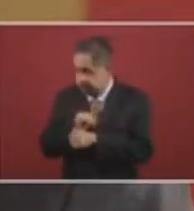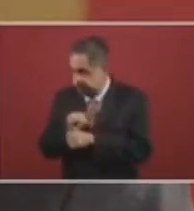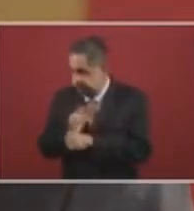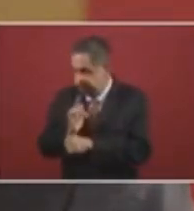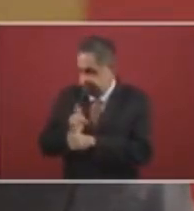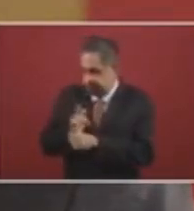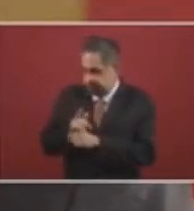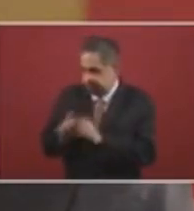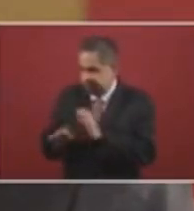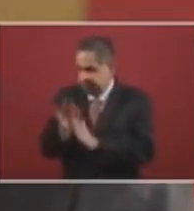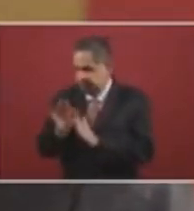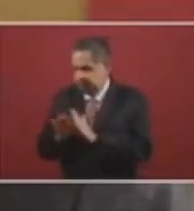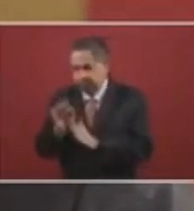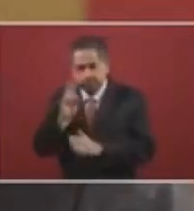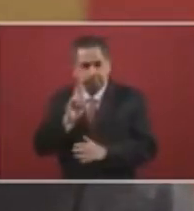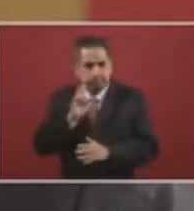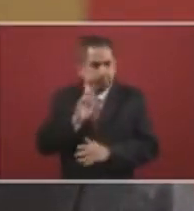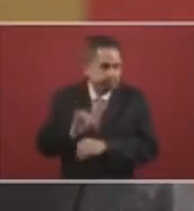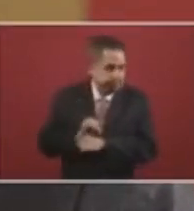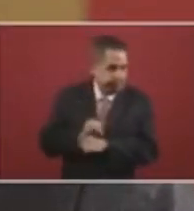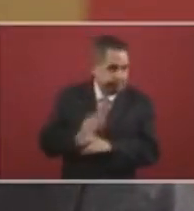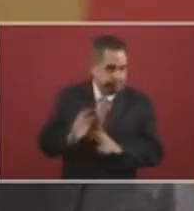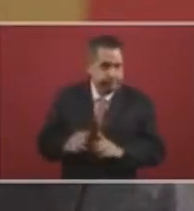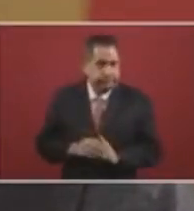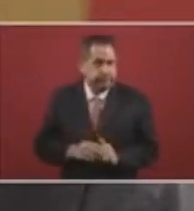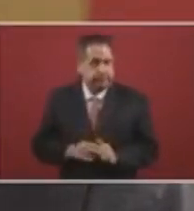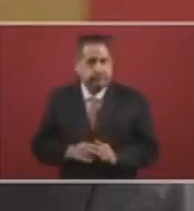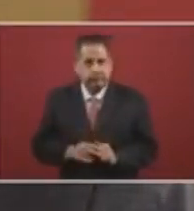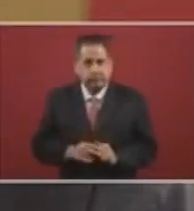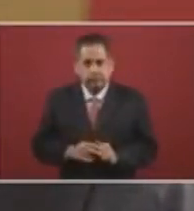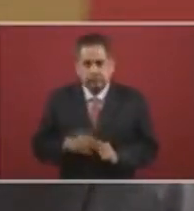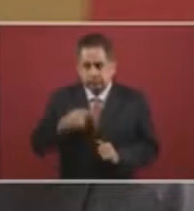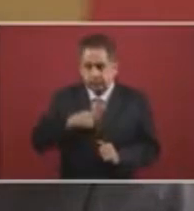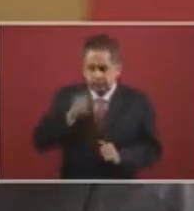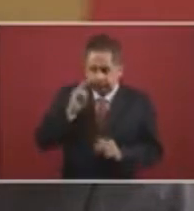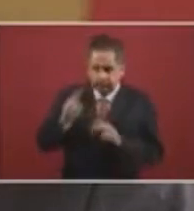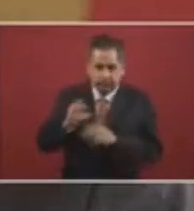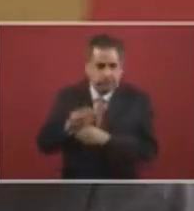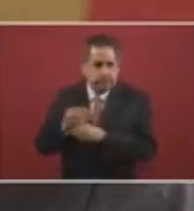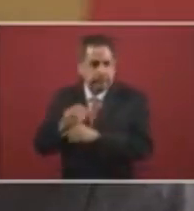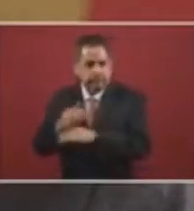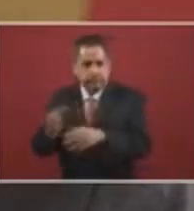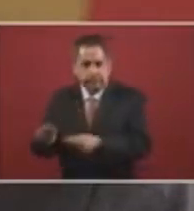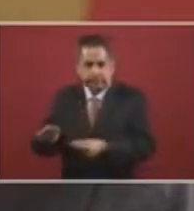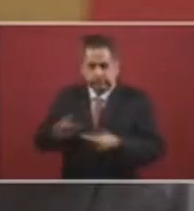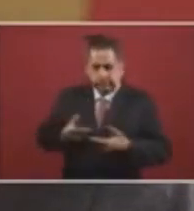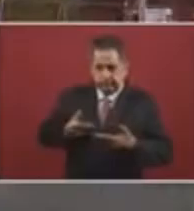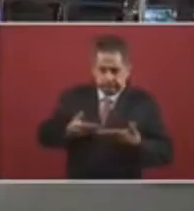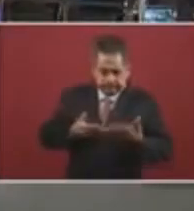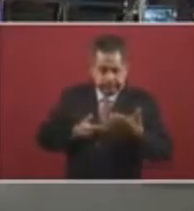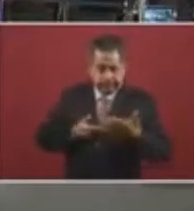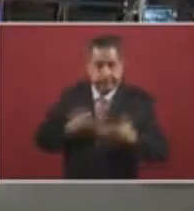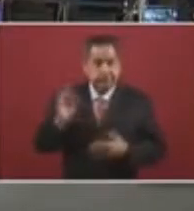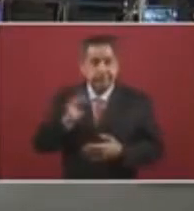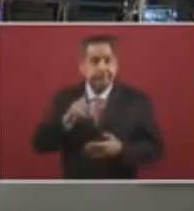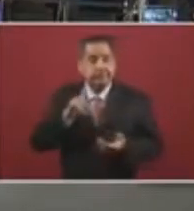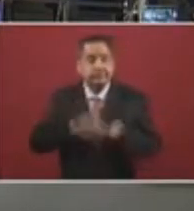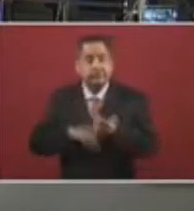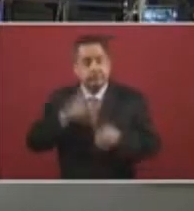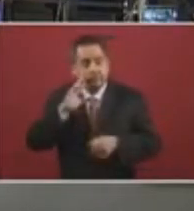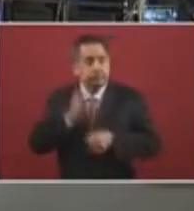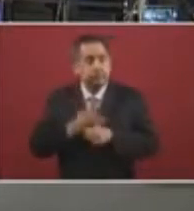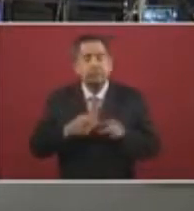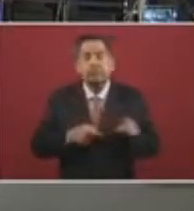estamos este contando con información de que los posibles responsables